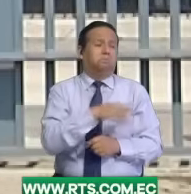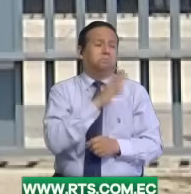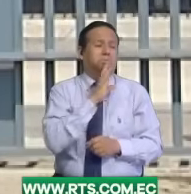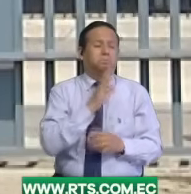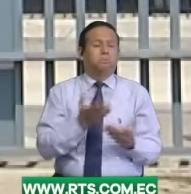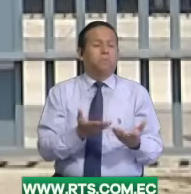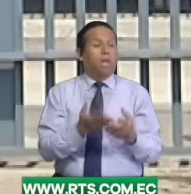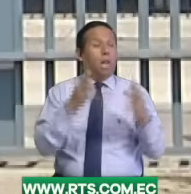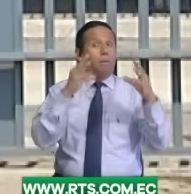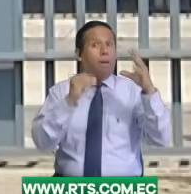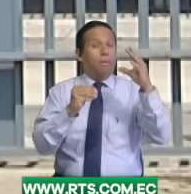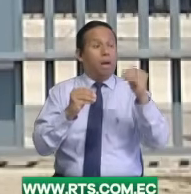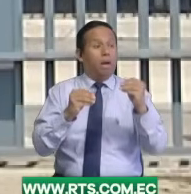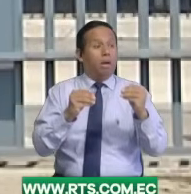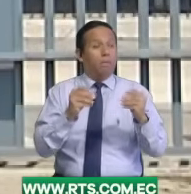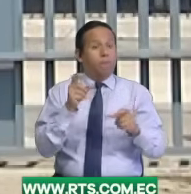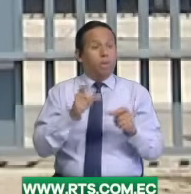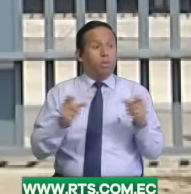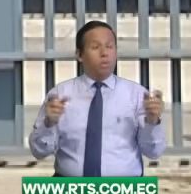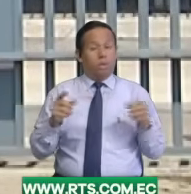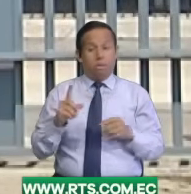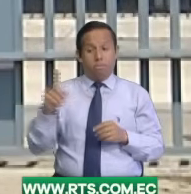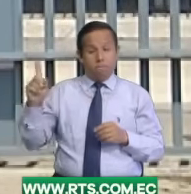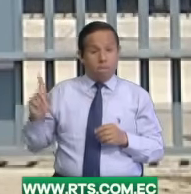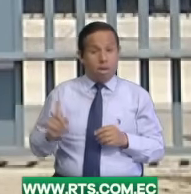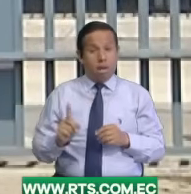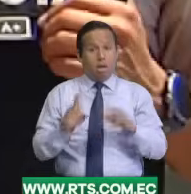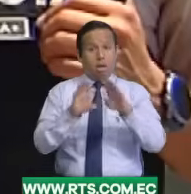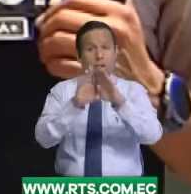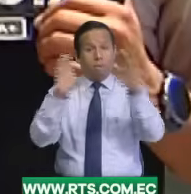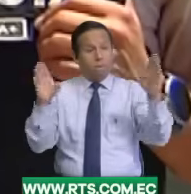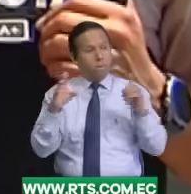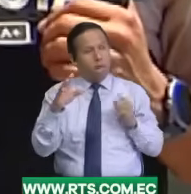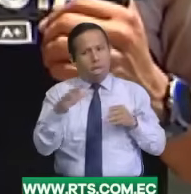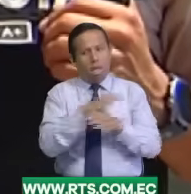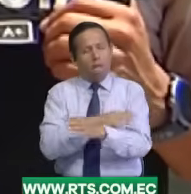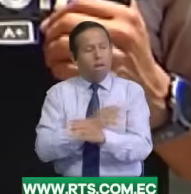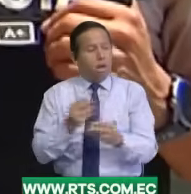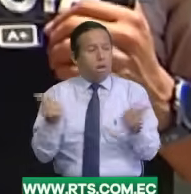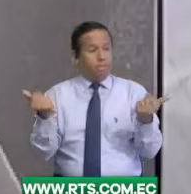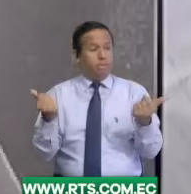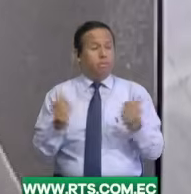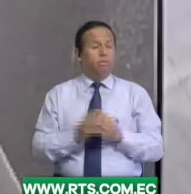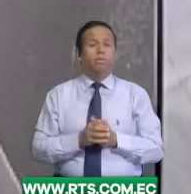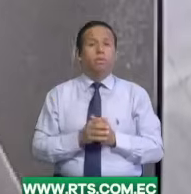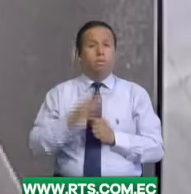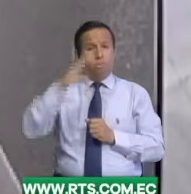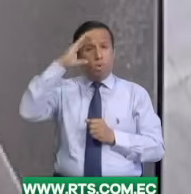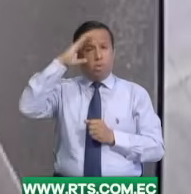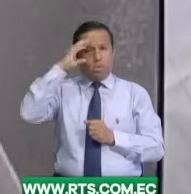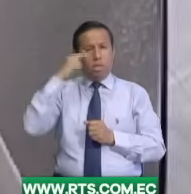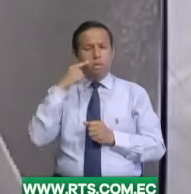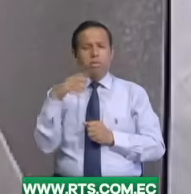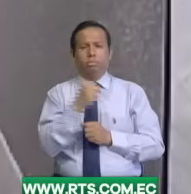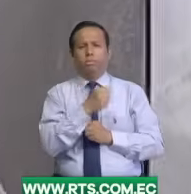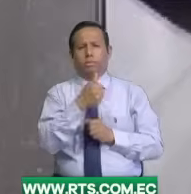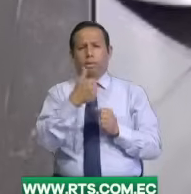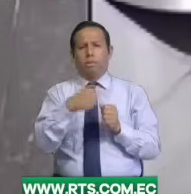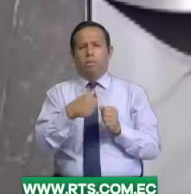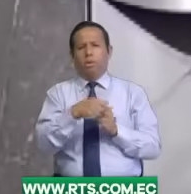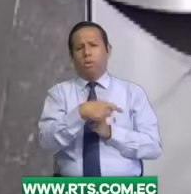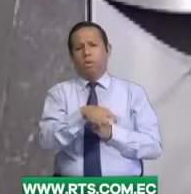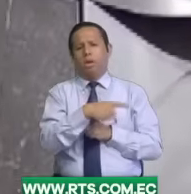cuando no hay luz, en ese momento que las personas se están bajando, pues ahí se aprovechan. La policía asevera que tiene identificado al sujeto. Hemos pasado